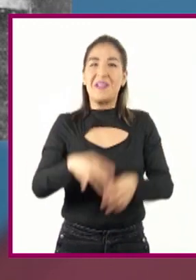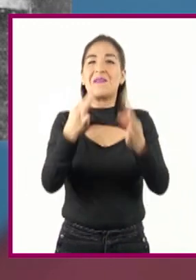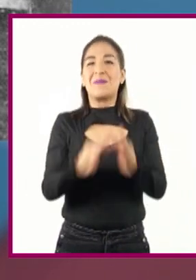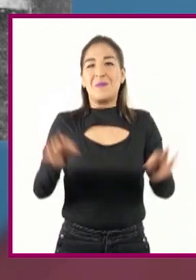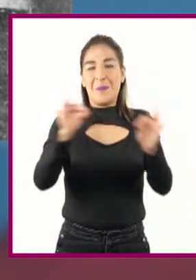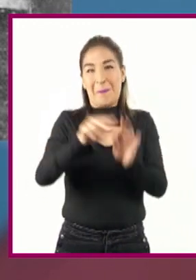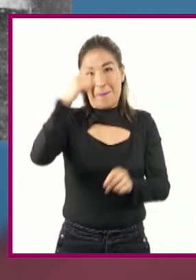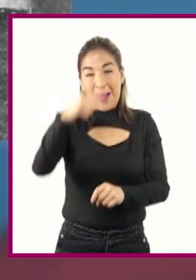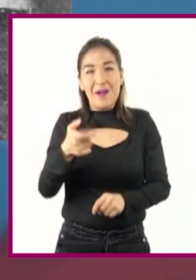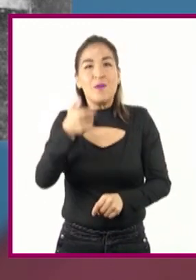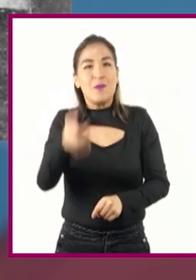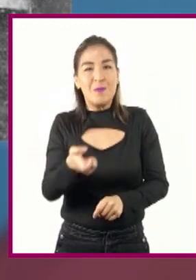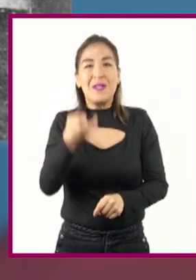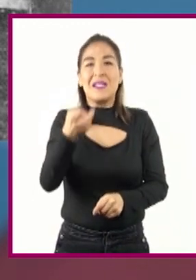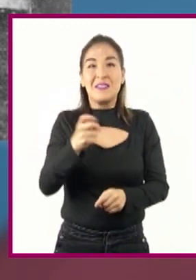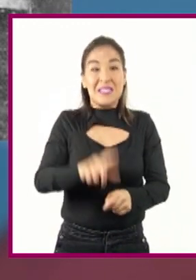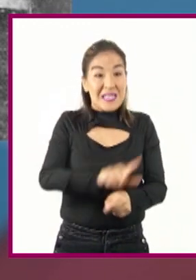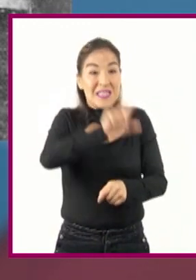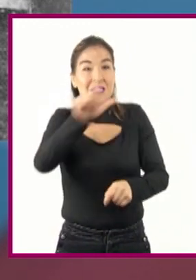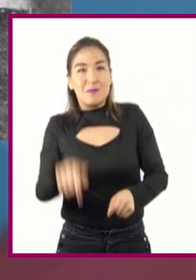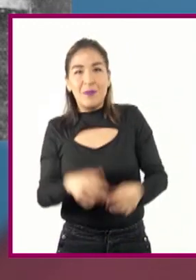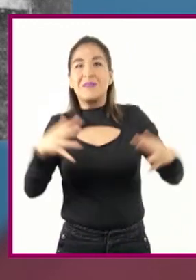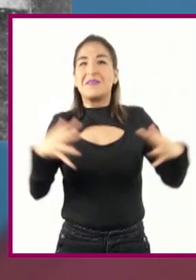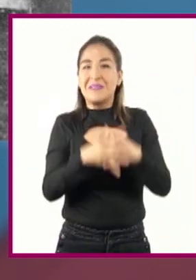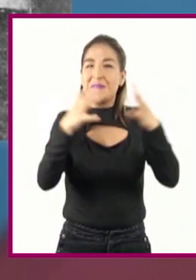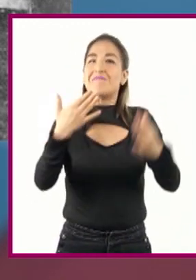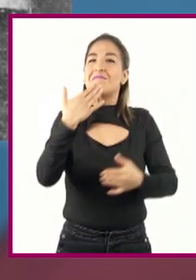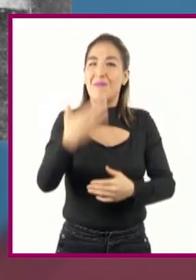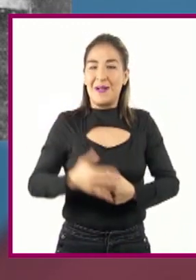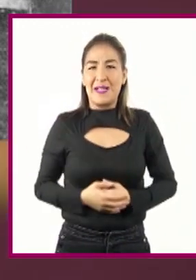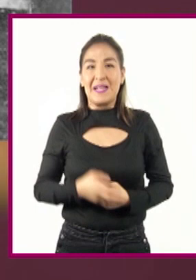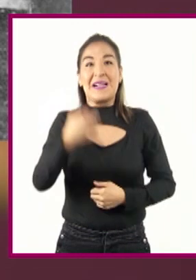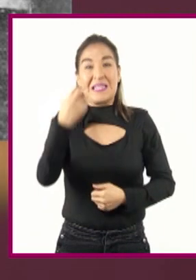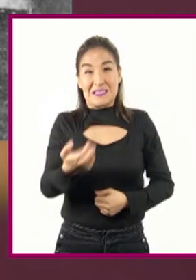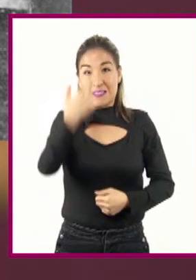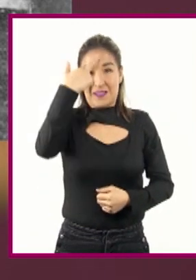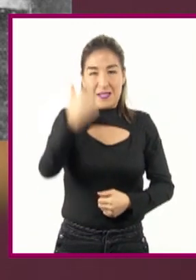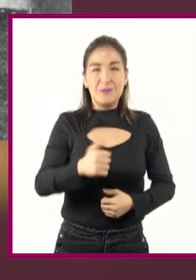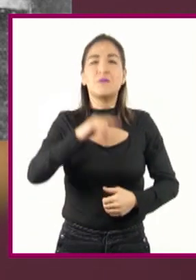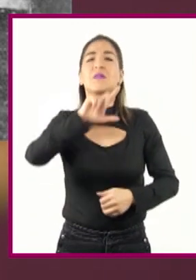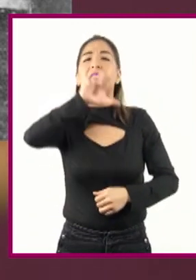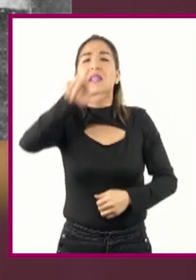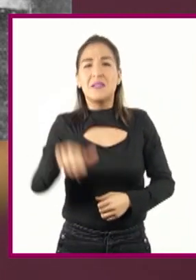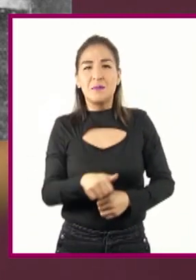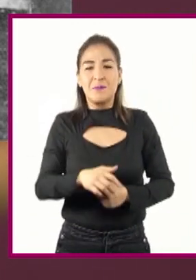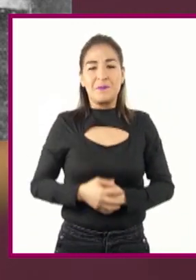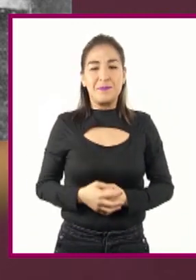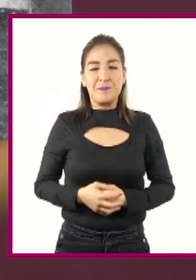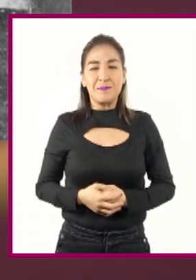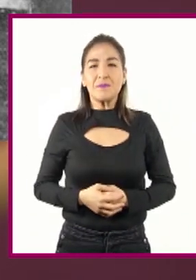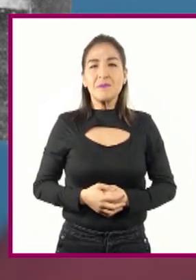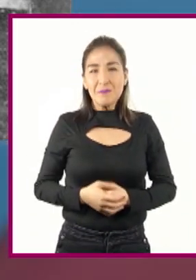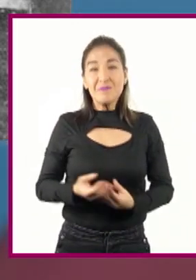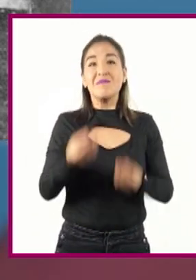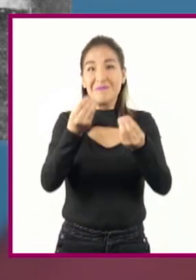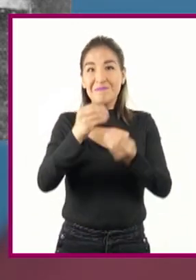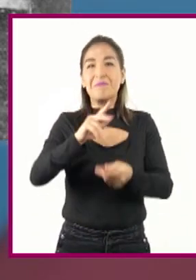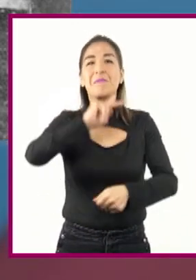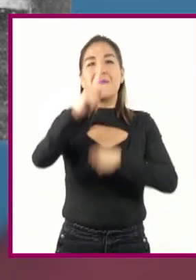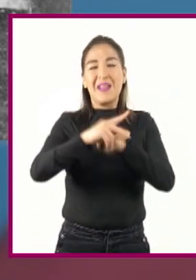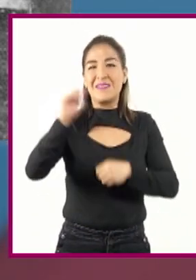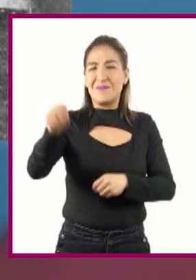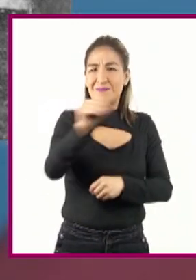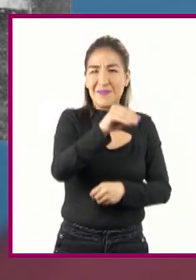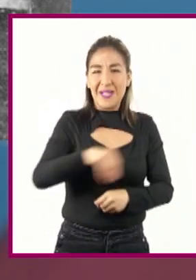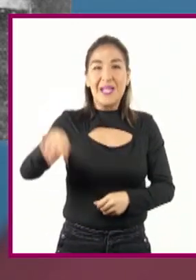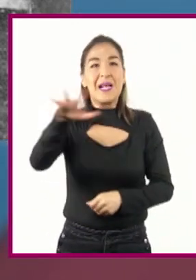en la economía después de la guerra, situación que llevaría a que en muchos países las